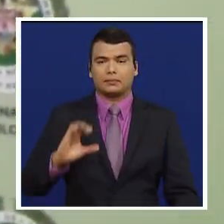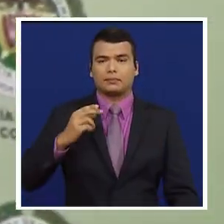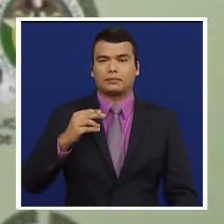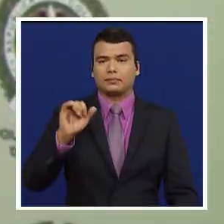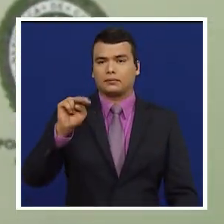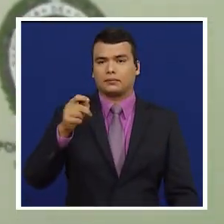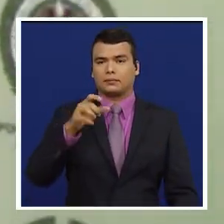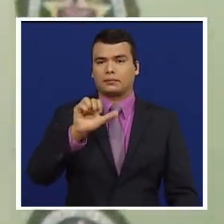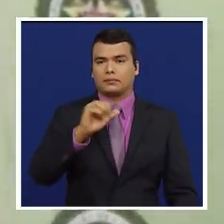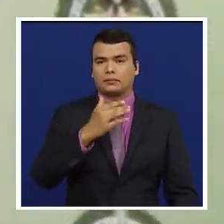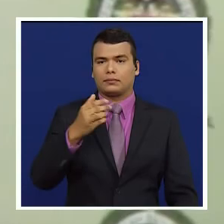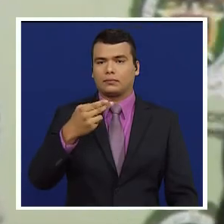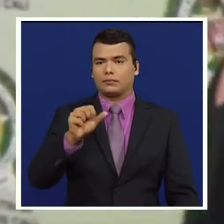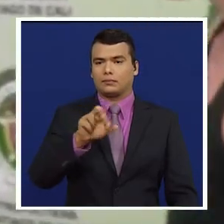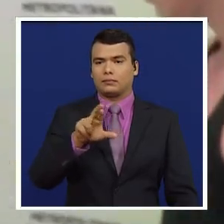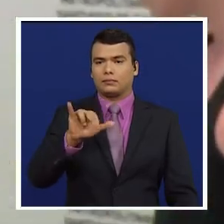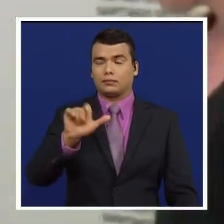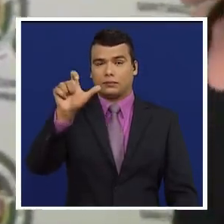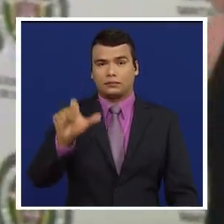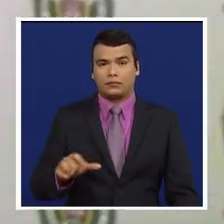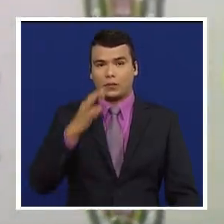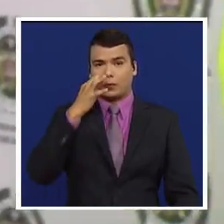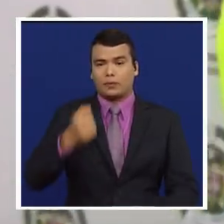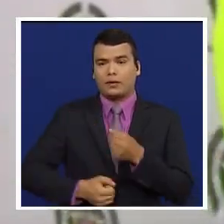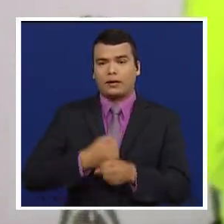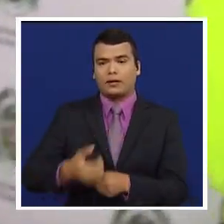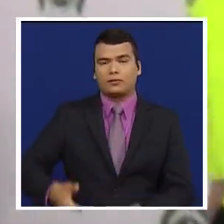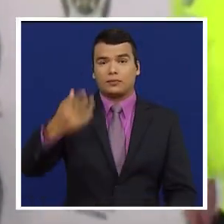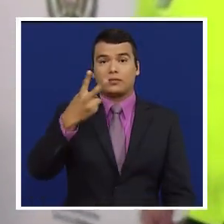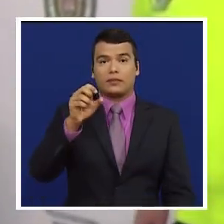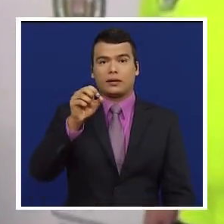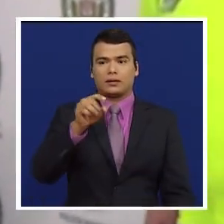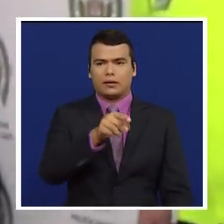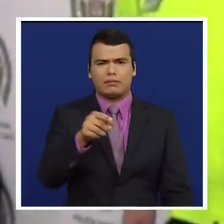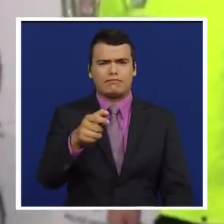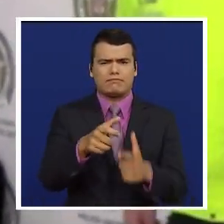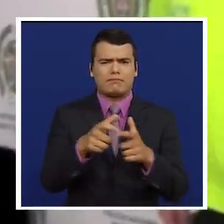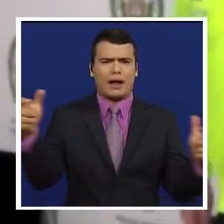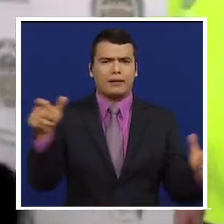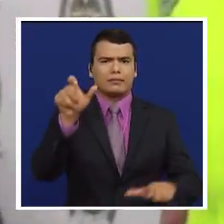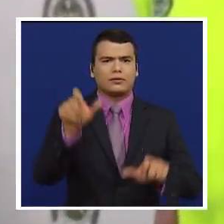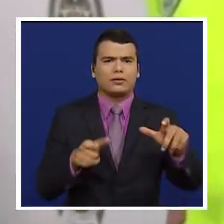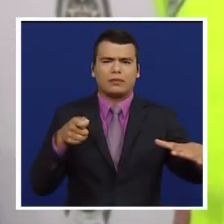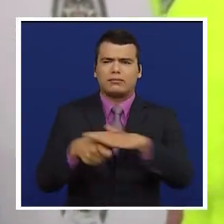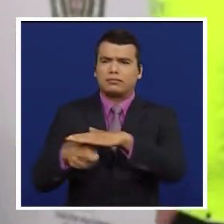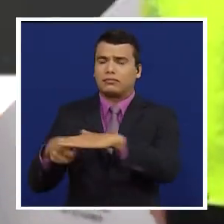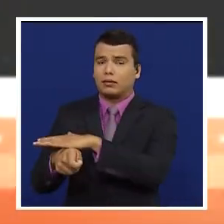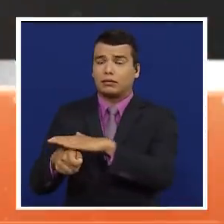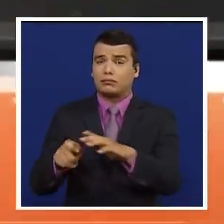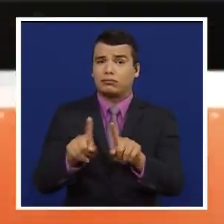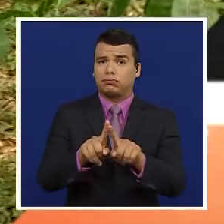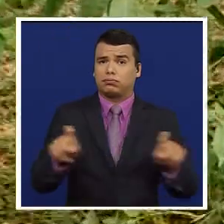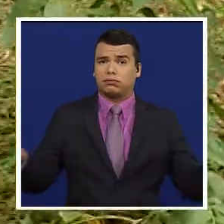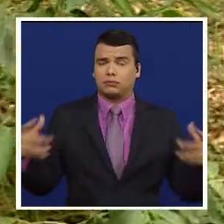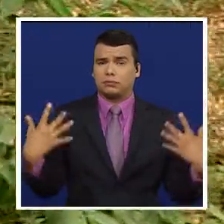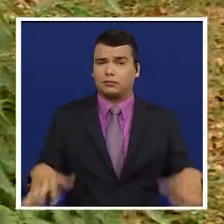Chingaharri, más allá de la historia del joven de 20 años, sindicado de múltiples asesinatos.